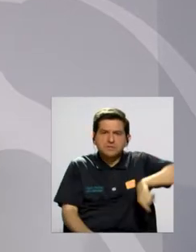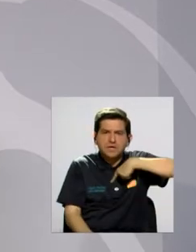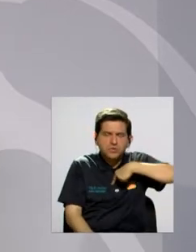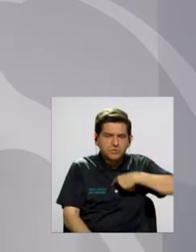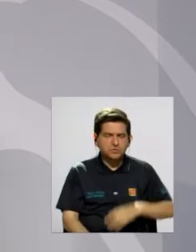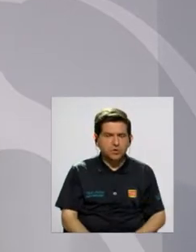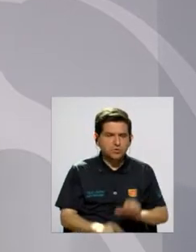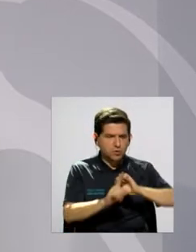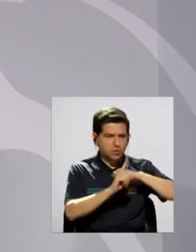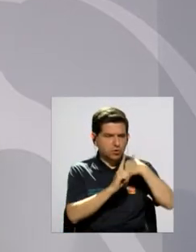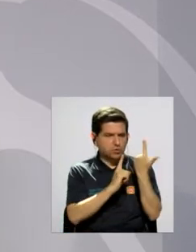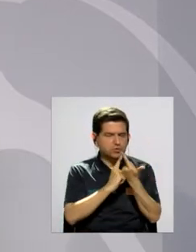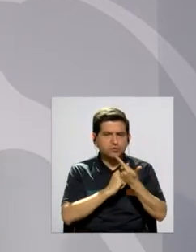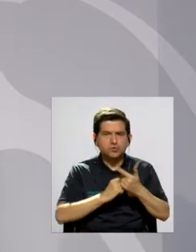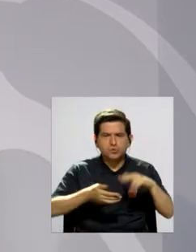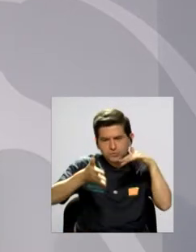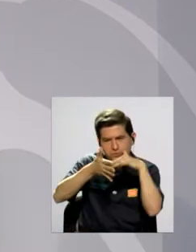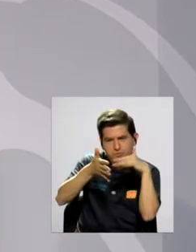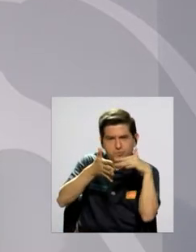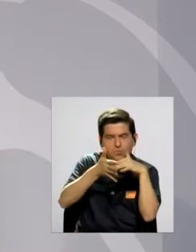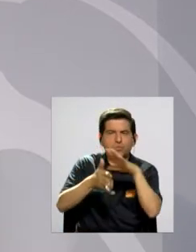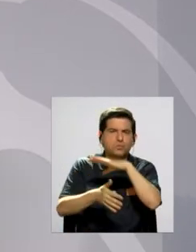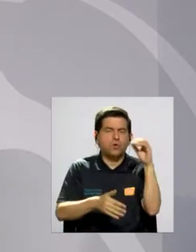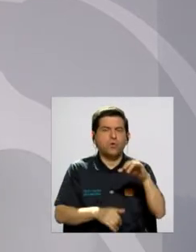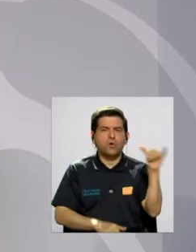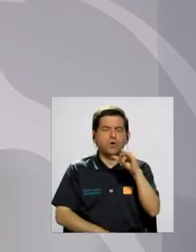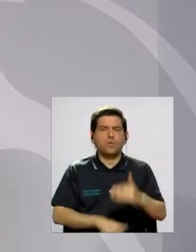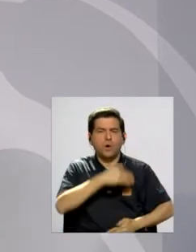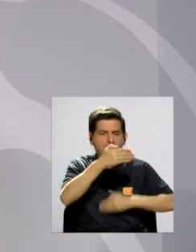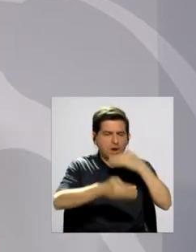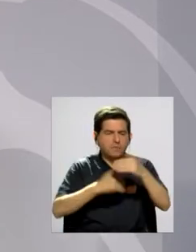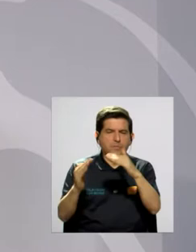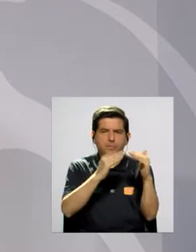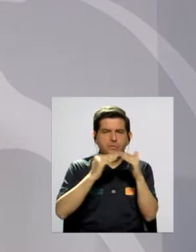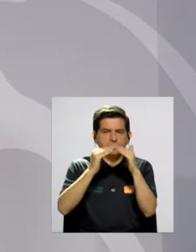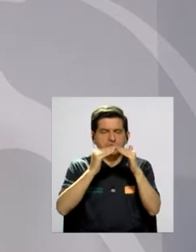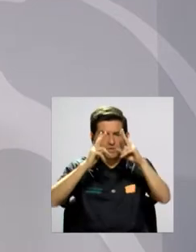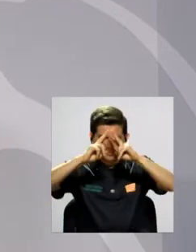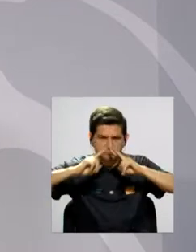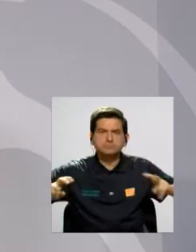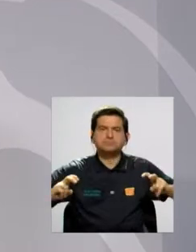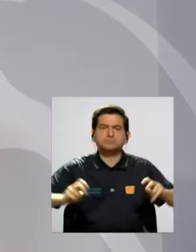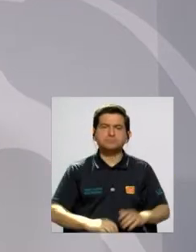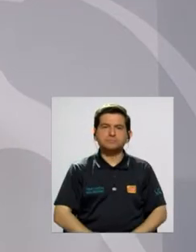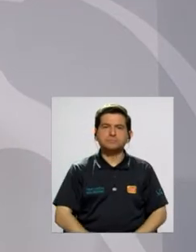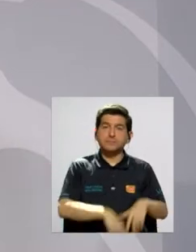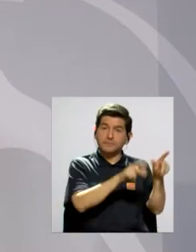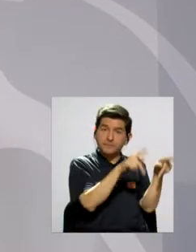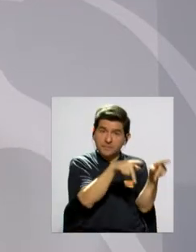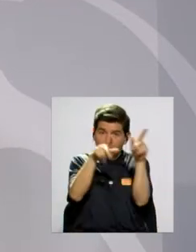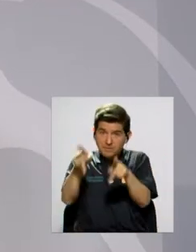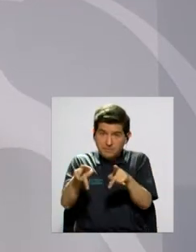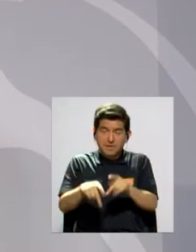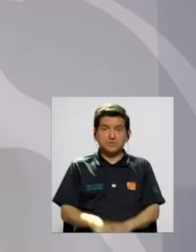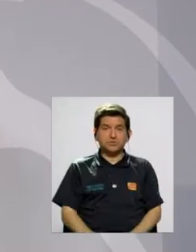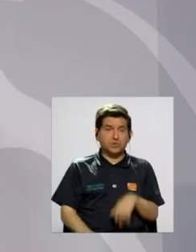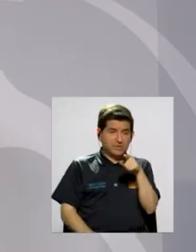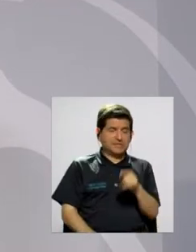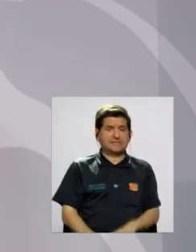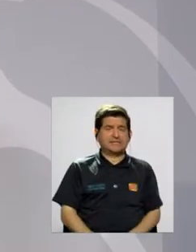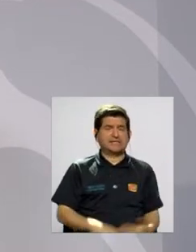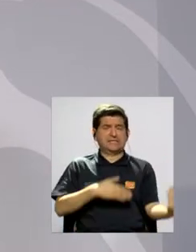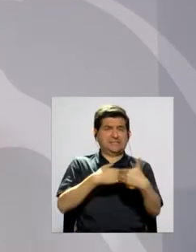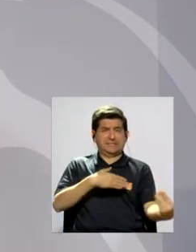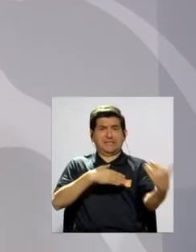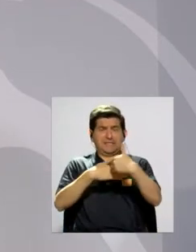lectura sociológica, pero si hacemos también la lectura desde un proceso cívico. Y es que quienes se dieron duro, hoy